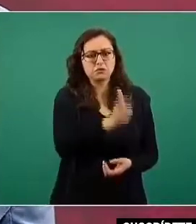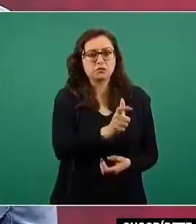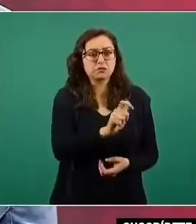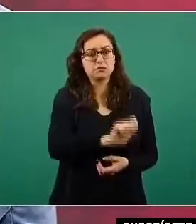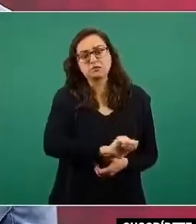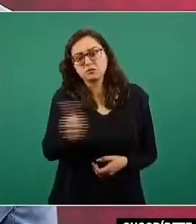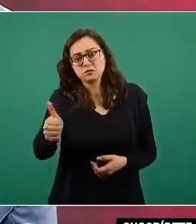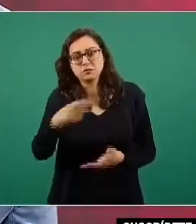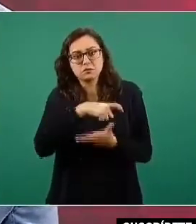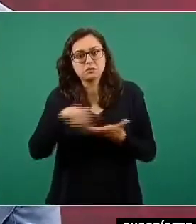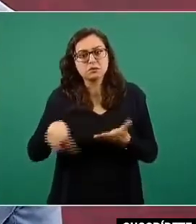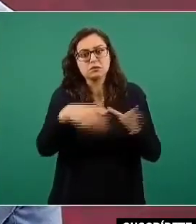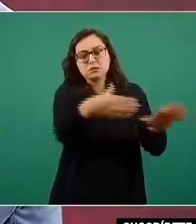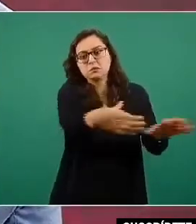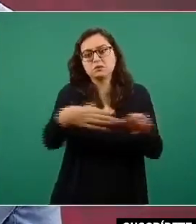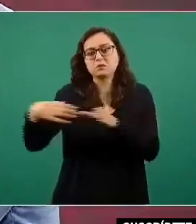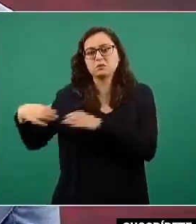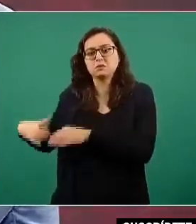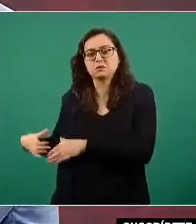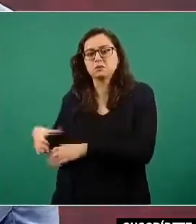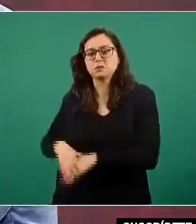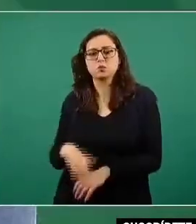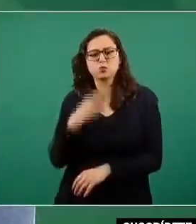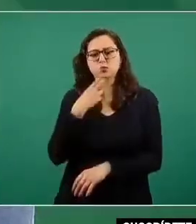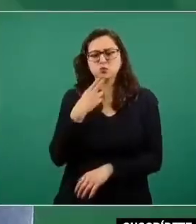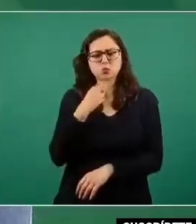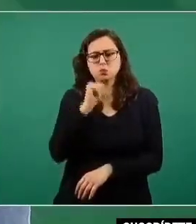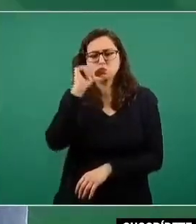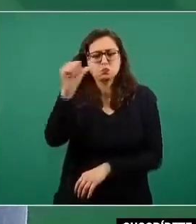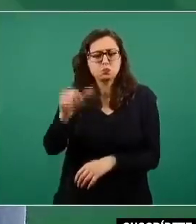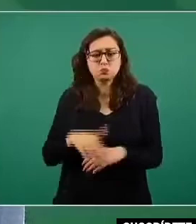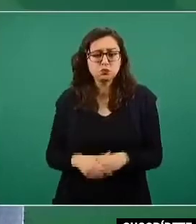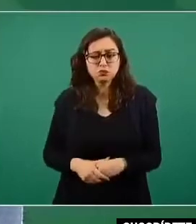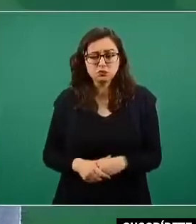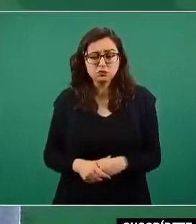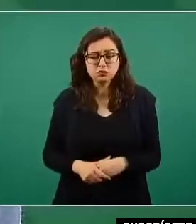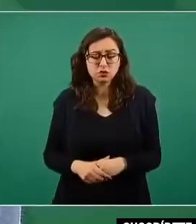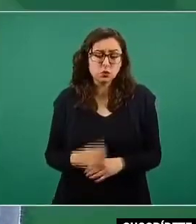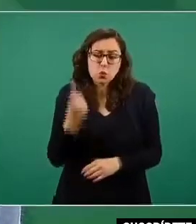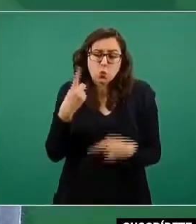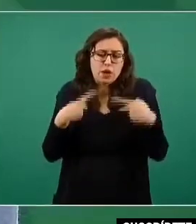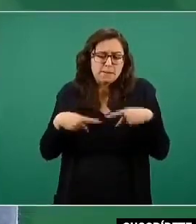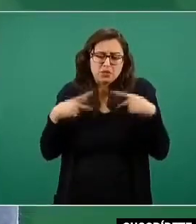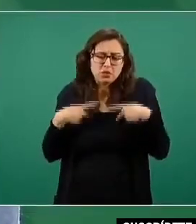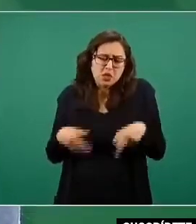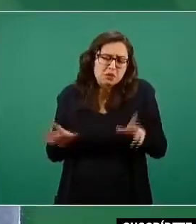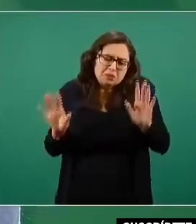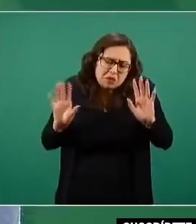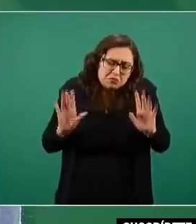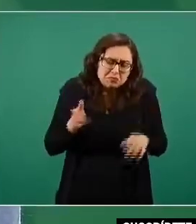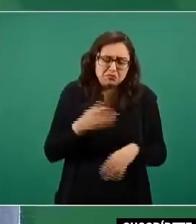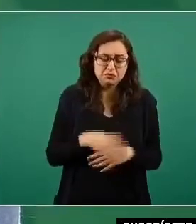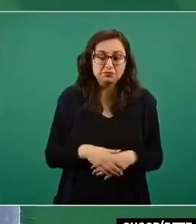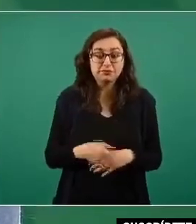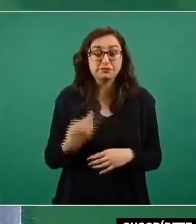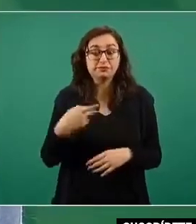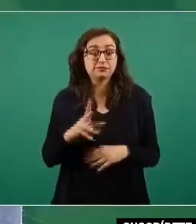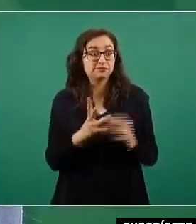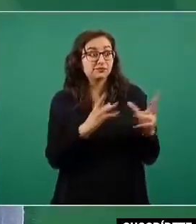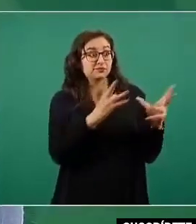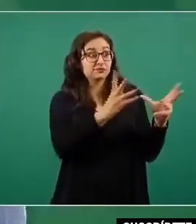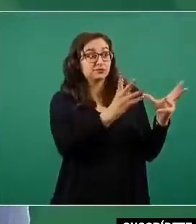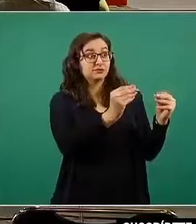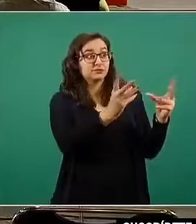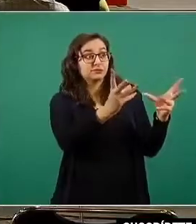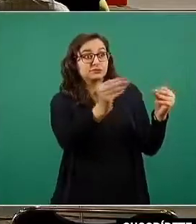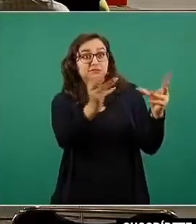entonces lo tiene ahí y si eso es una persona o una familia no pasa nada, pero si son miles de familias o decenas de miles de